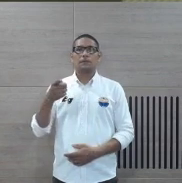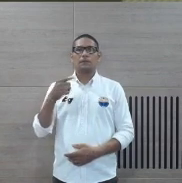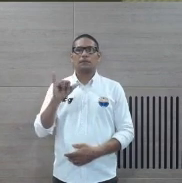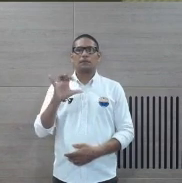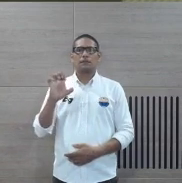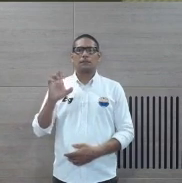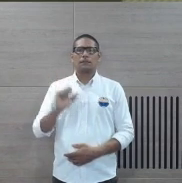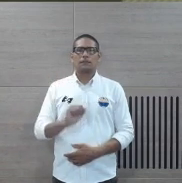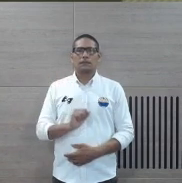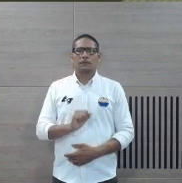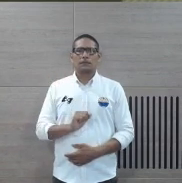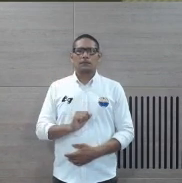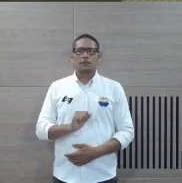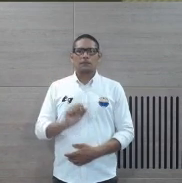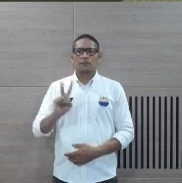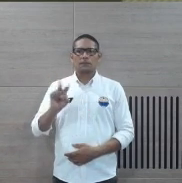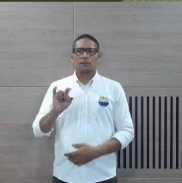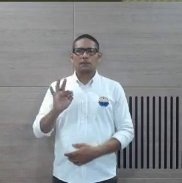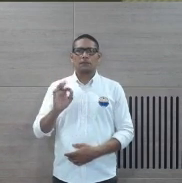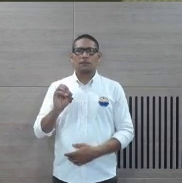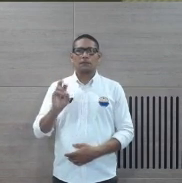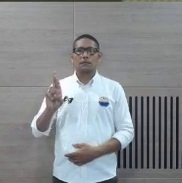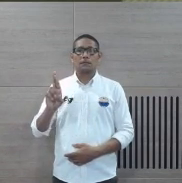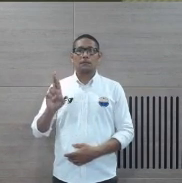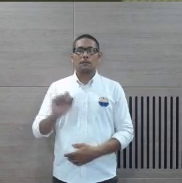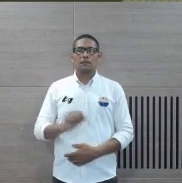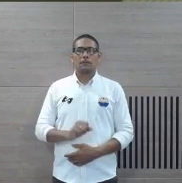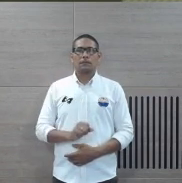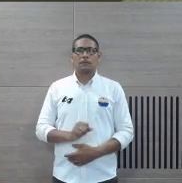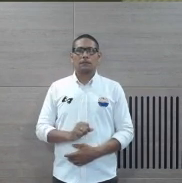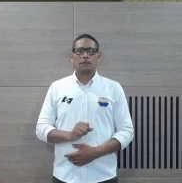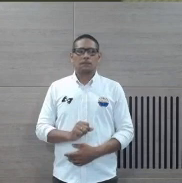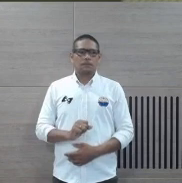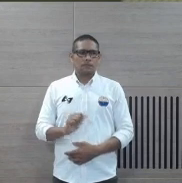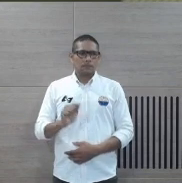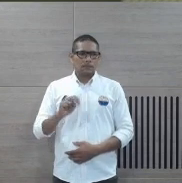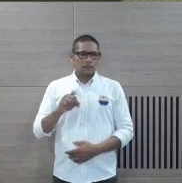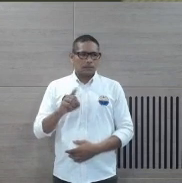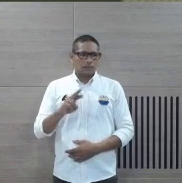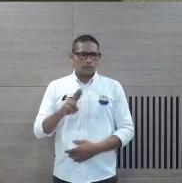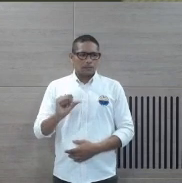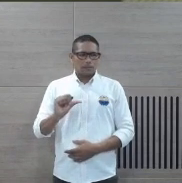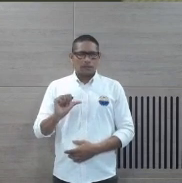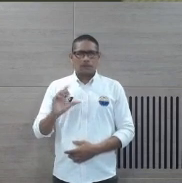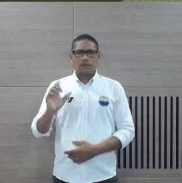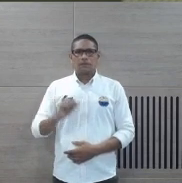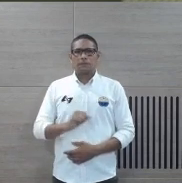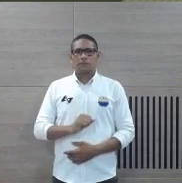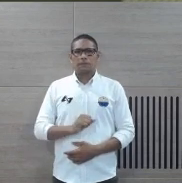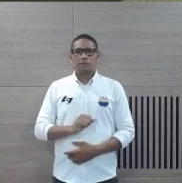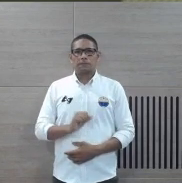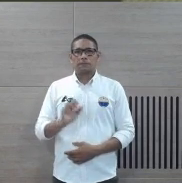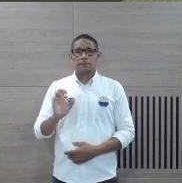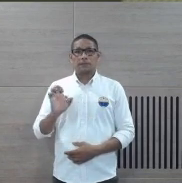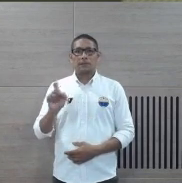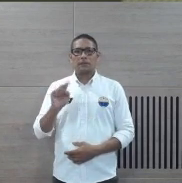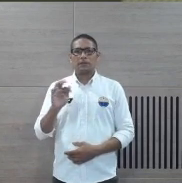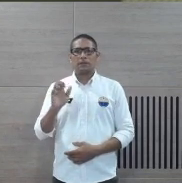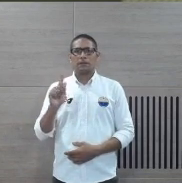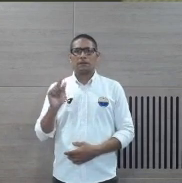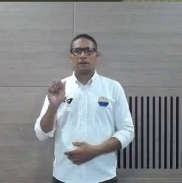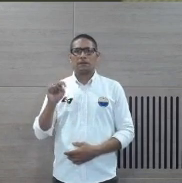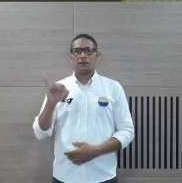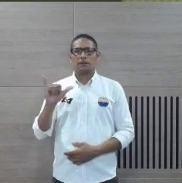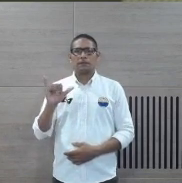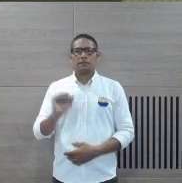Francisco Álvarez Sepúlveda. Andrea Daniela Gómez Polo. Estefany Silena Gómez Sánchez. Navy Daniela